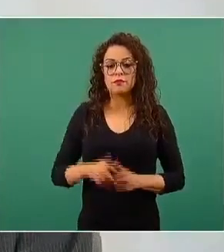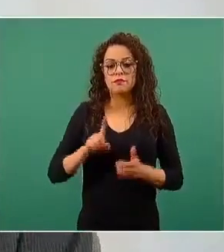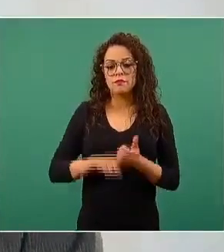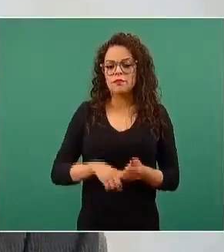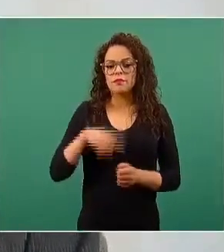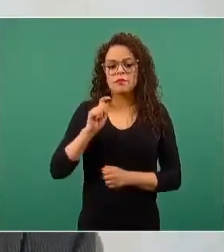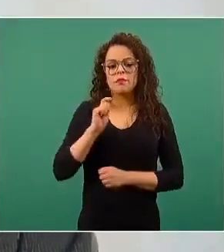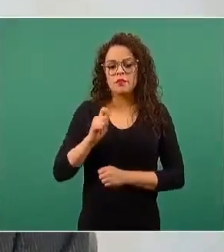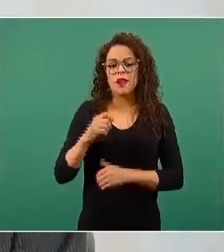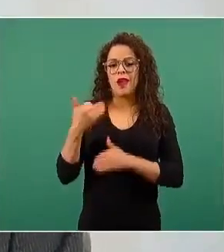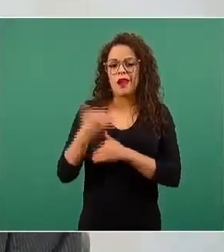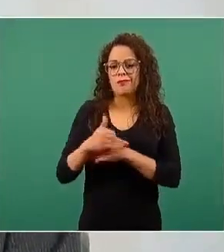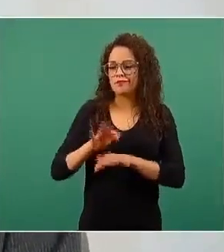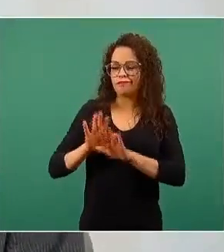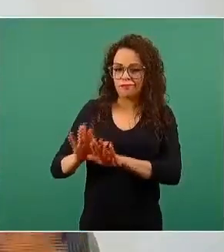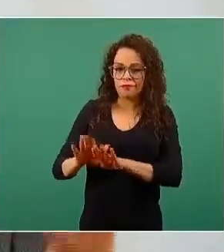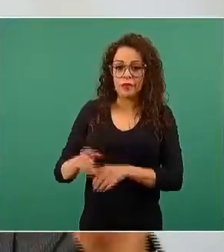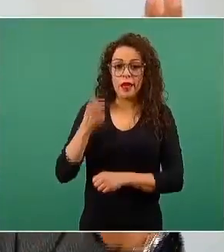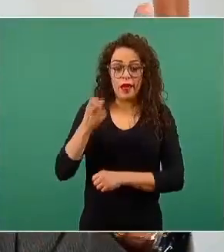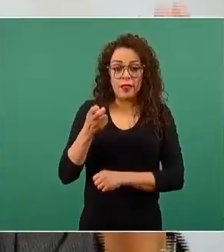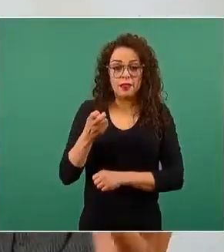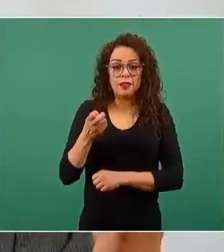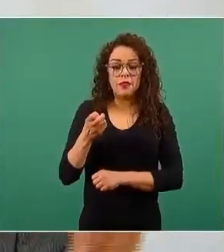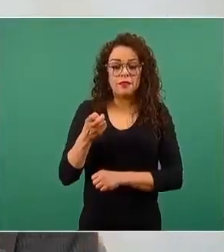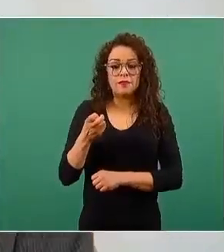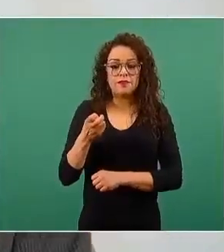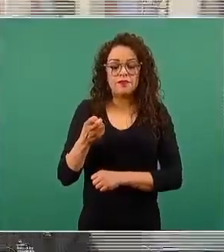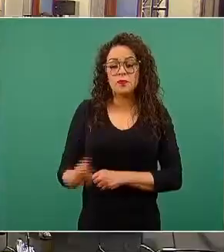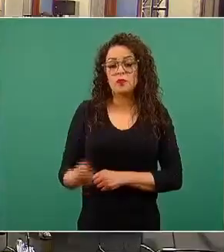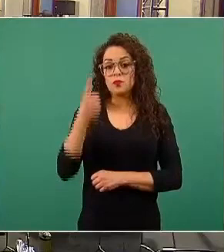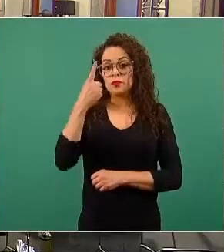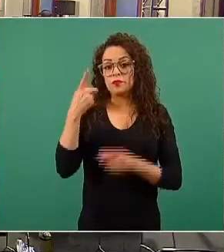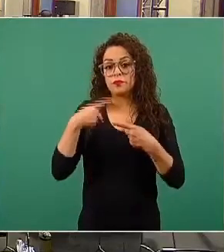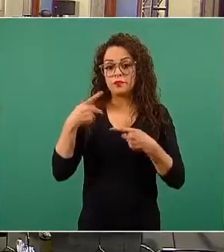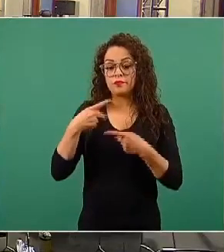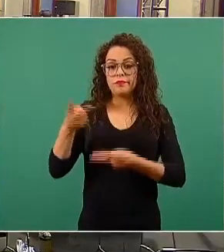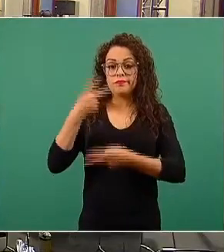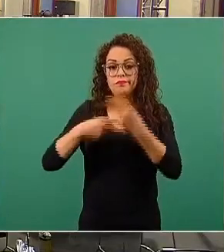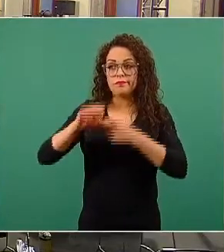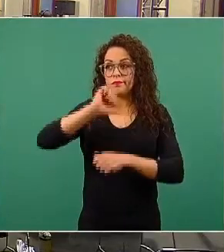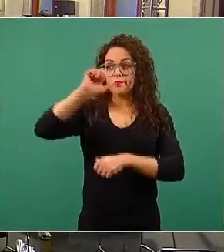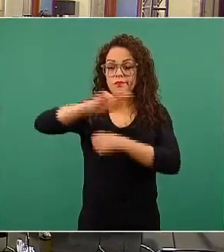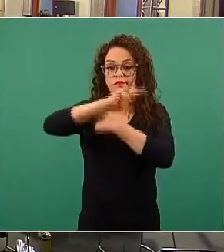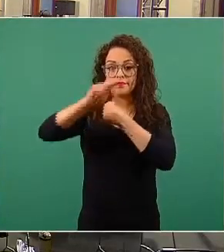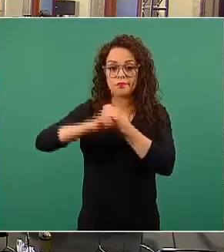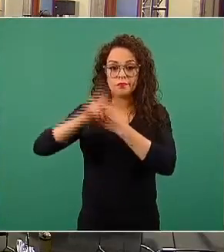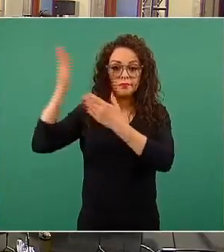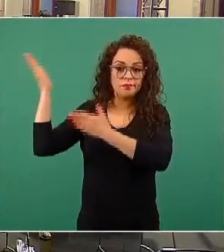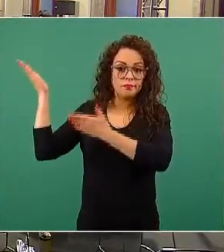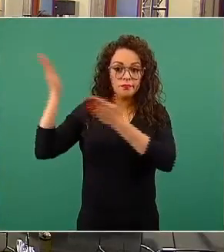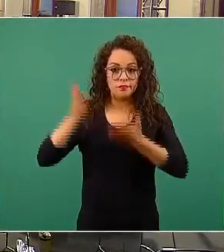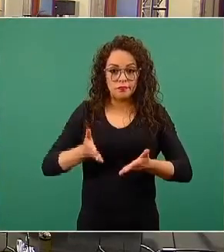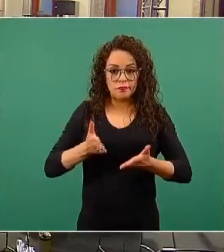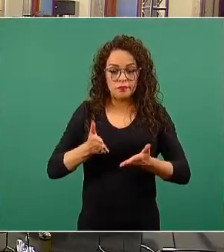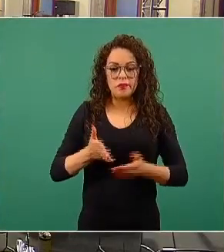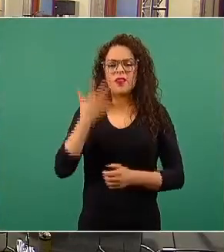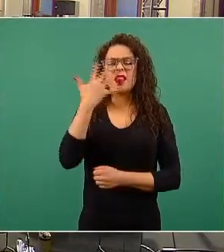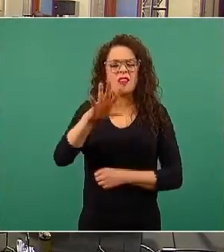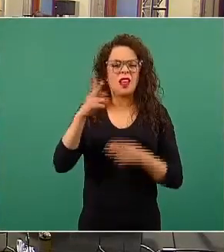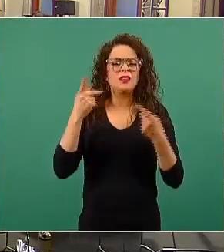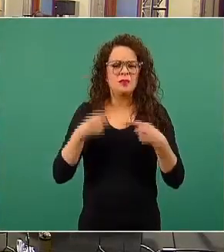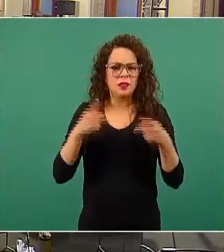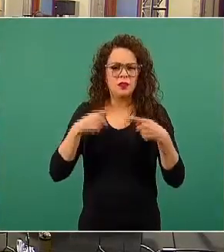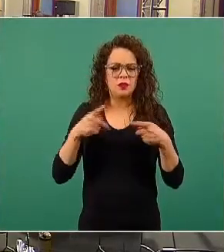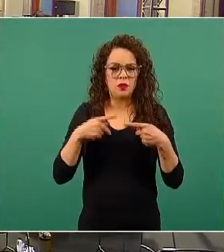El origen de todo este evento surge con una persona que llega del extranjero, de hecho en realidad son 10 personas, pero es